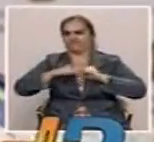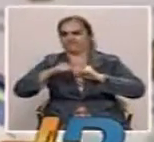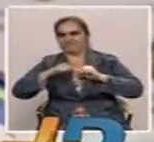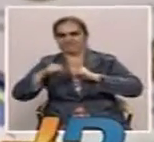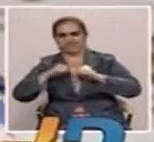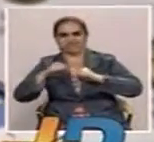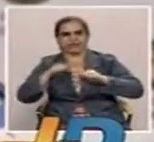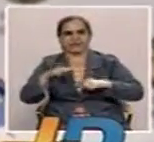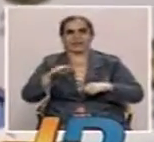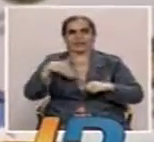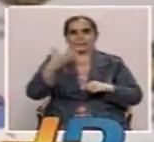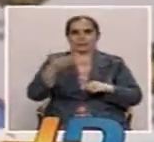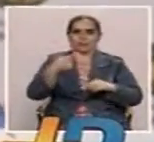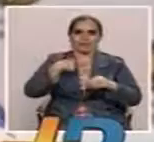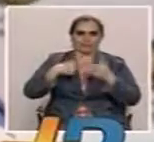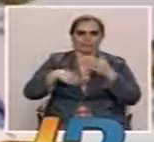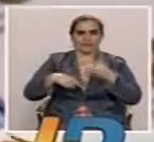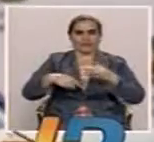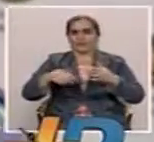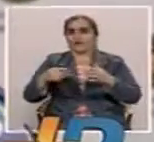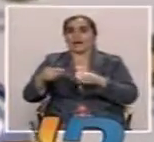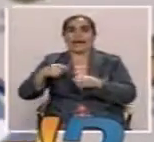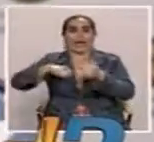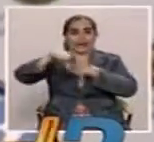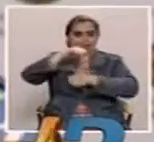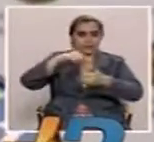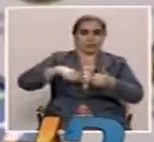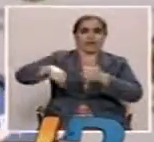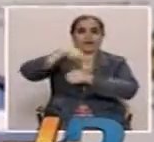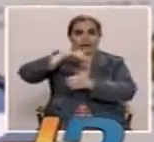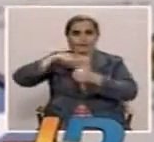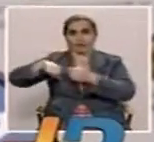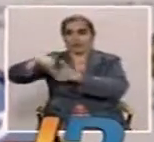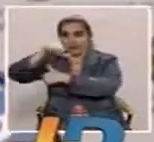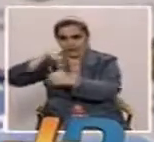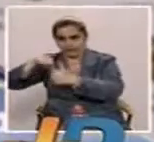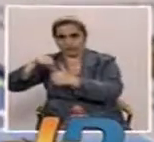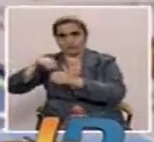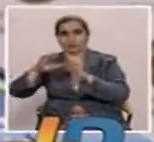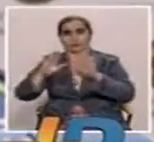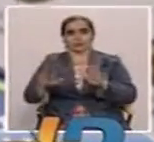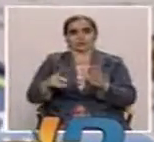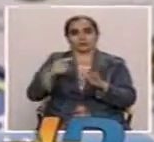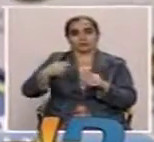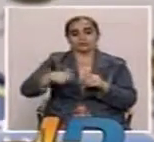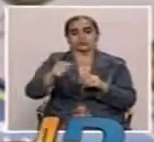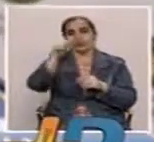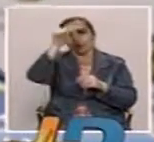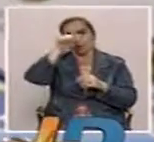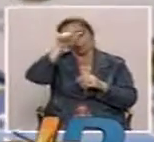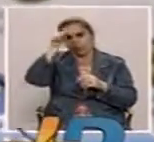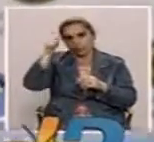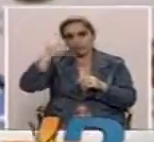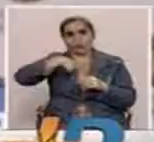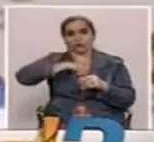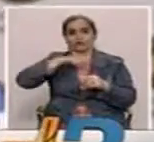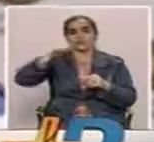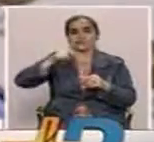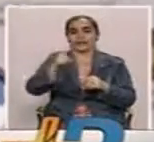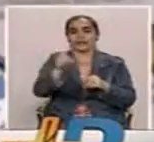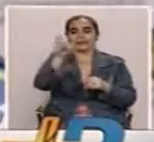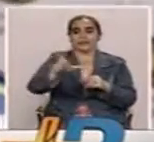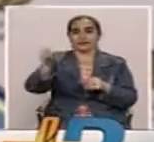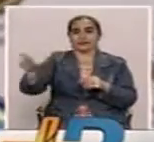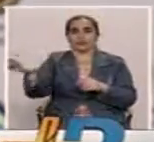después de que comenzamos a hacer los cambios pensando en el partido ya del domingo que necesitamos tener esos hombres